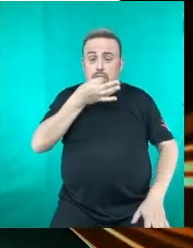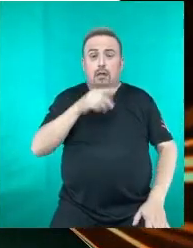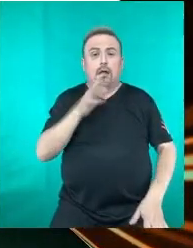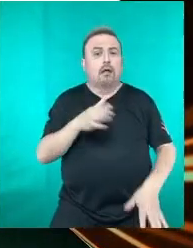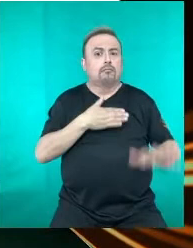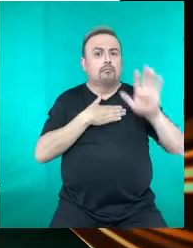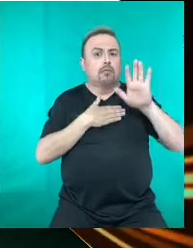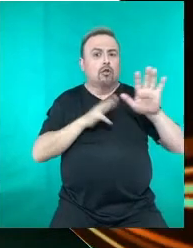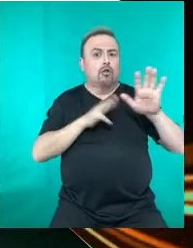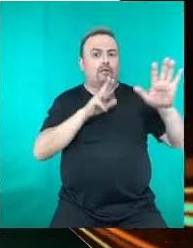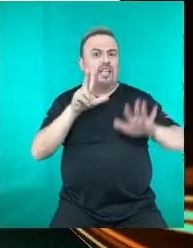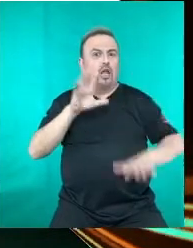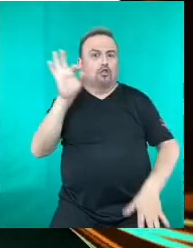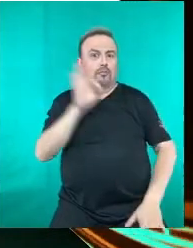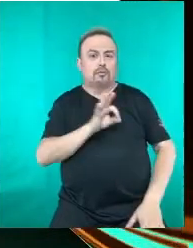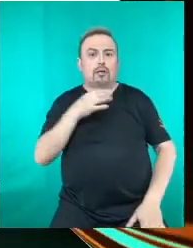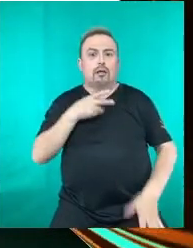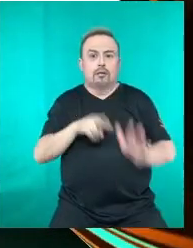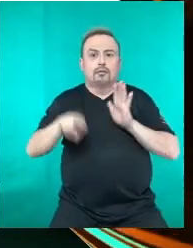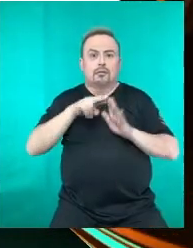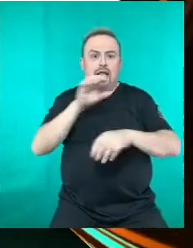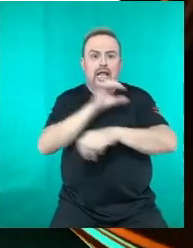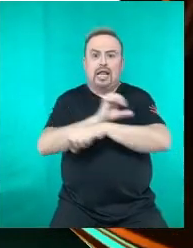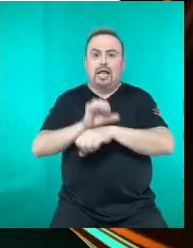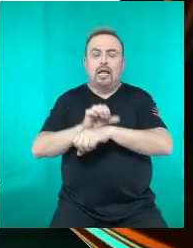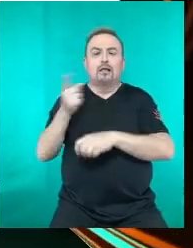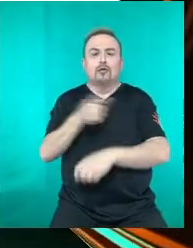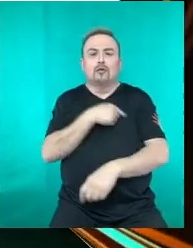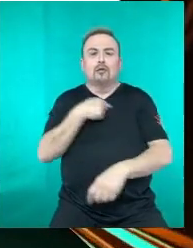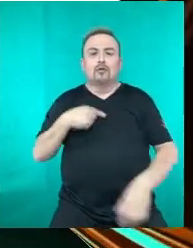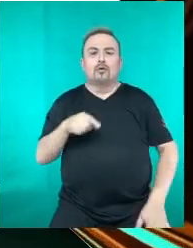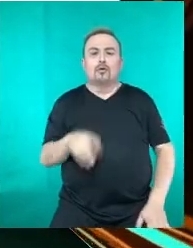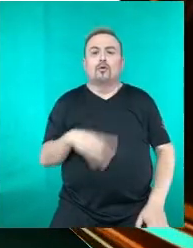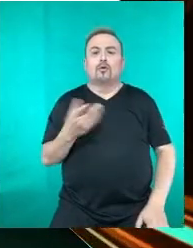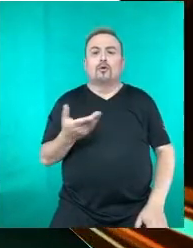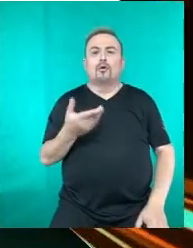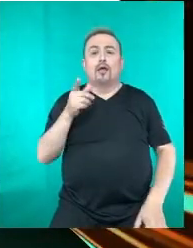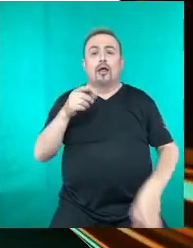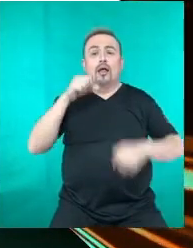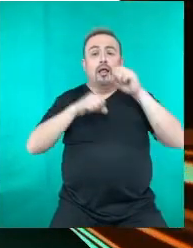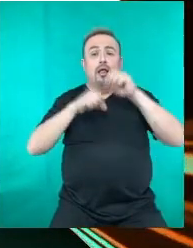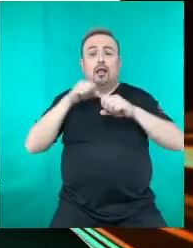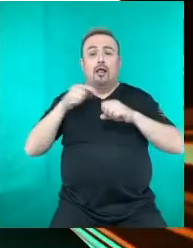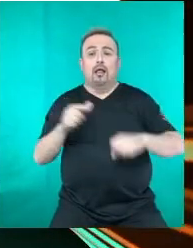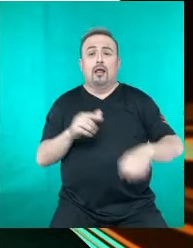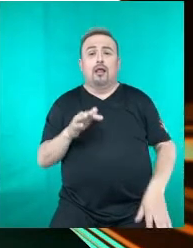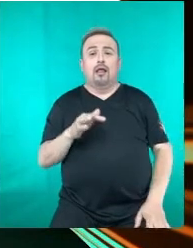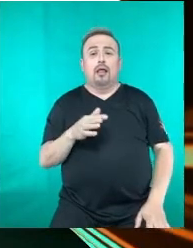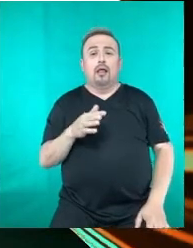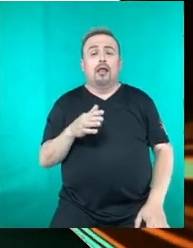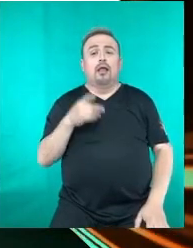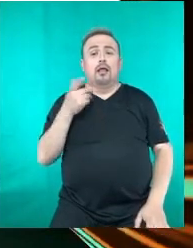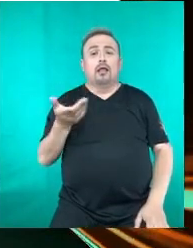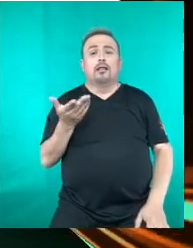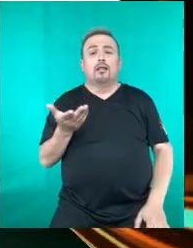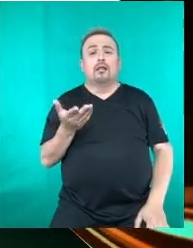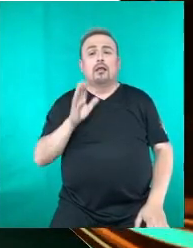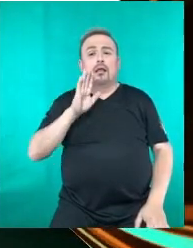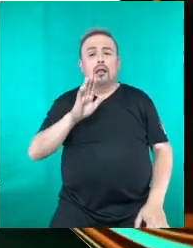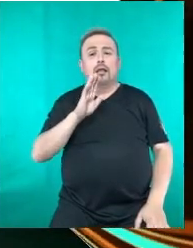un 98% de recuperación de energía, que son los llamados DUIR, de la fabricante Flowser, y PX, de